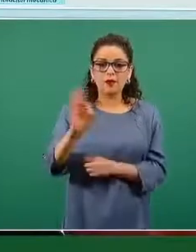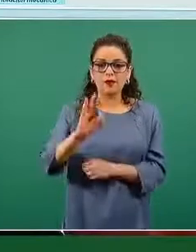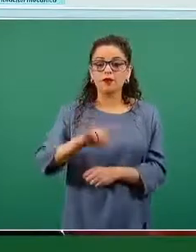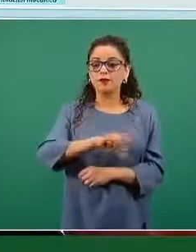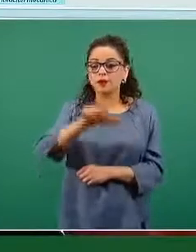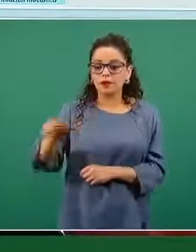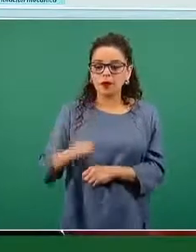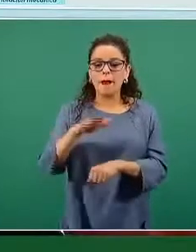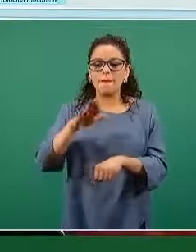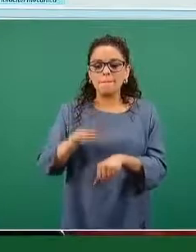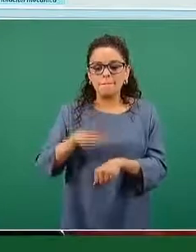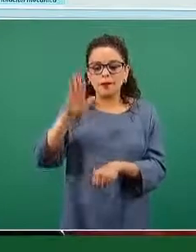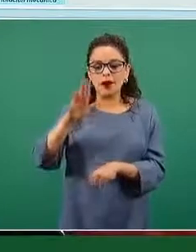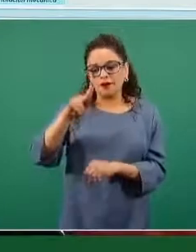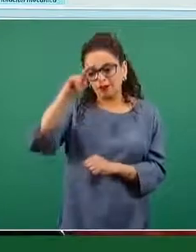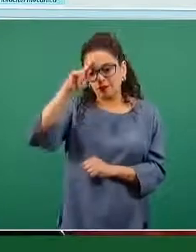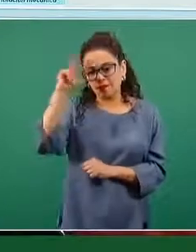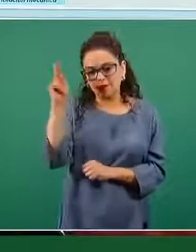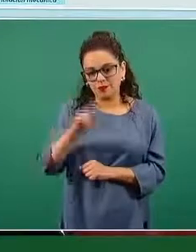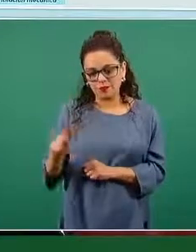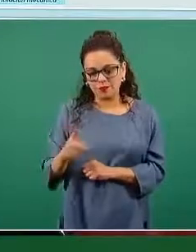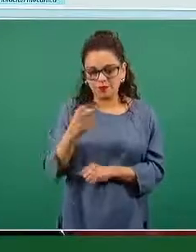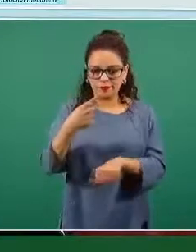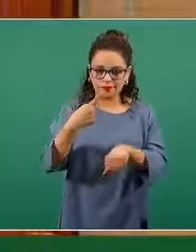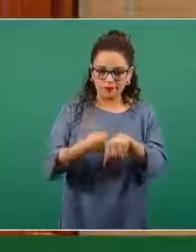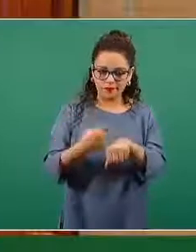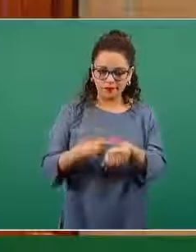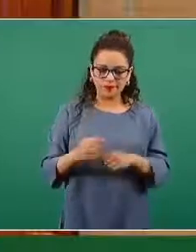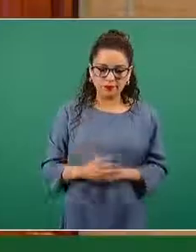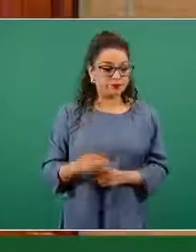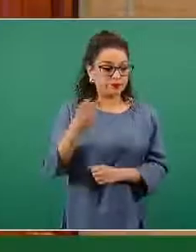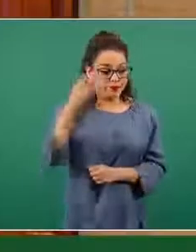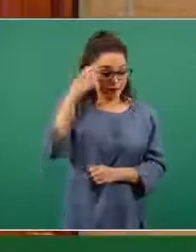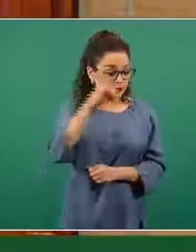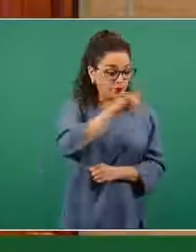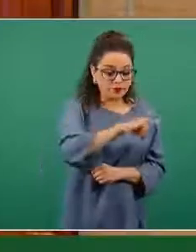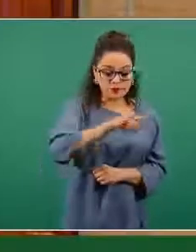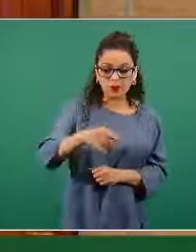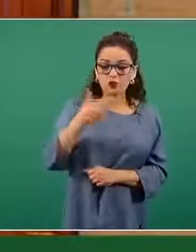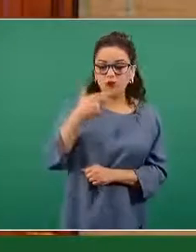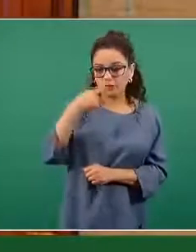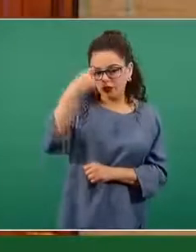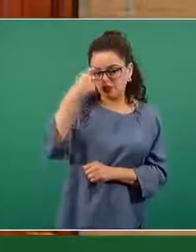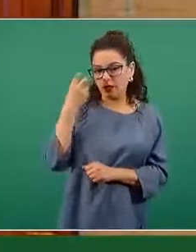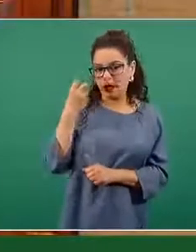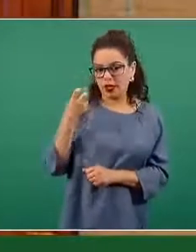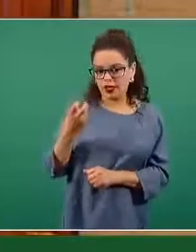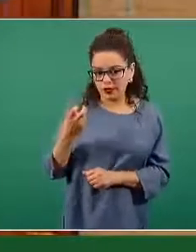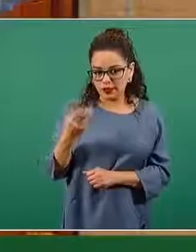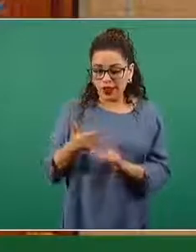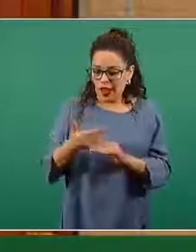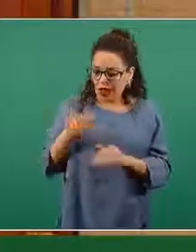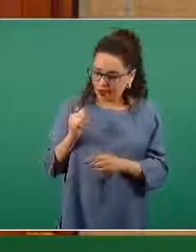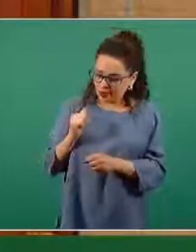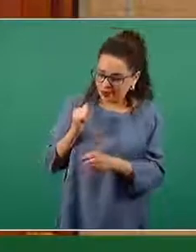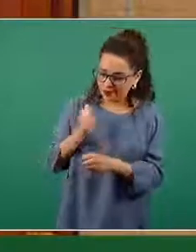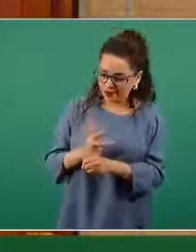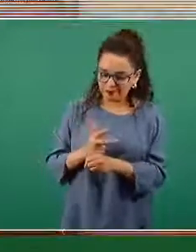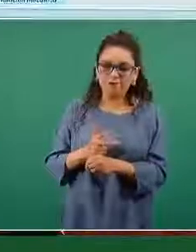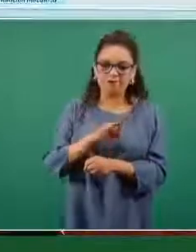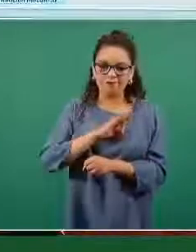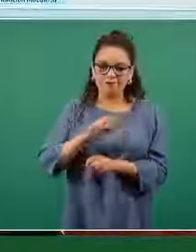mayores de la enfermedad, ¿no? Entonces también estas camas obviamente se utilizan para este tipo de intervenciones tempranas. Pero lo que vemos en la